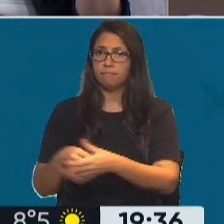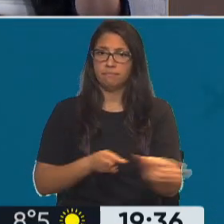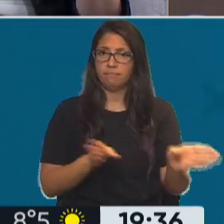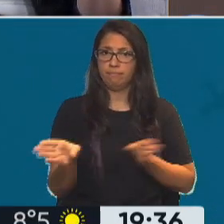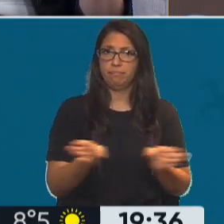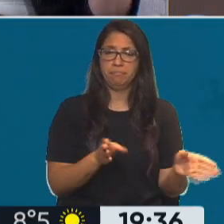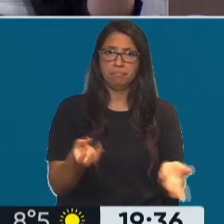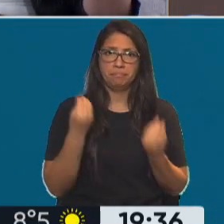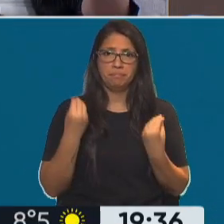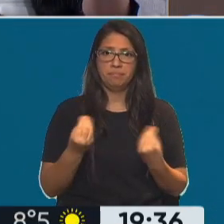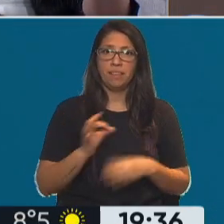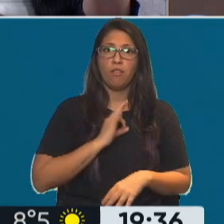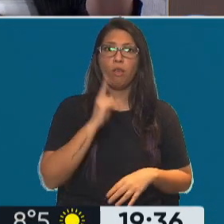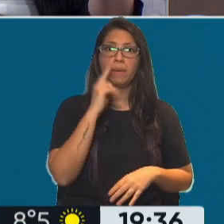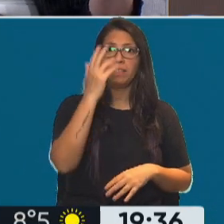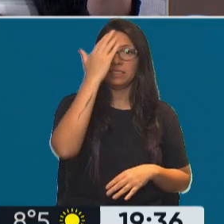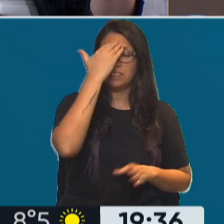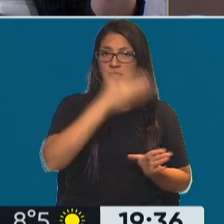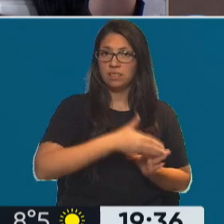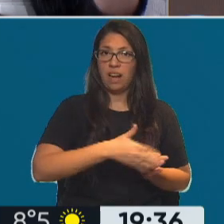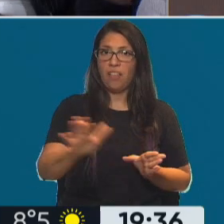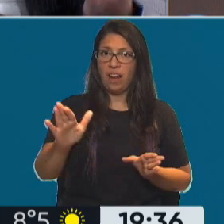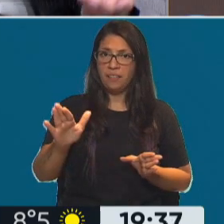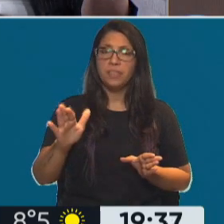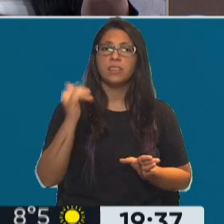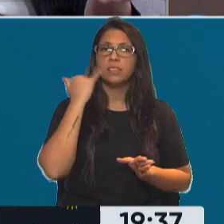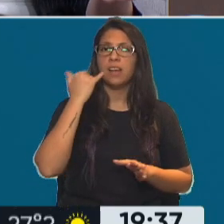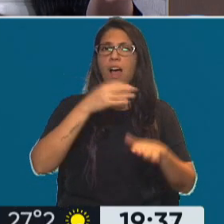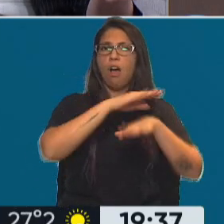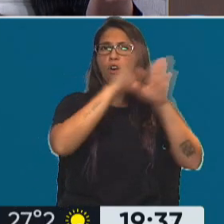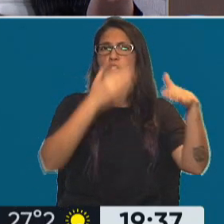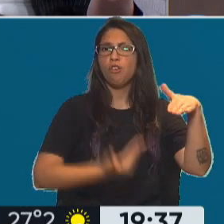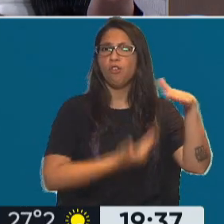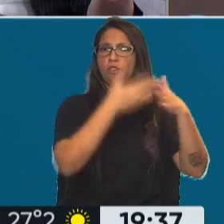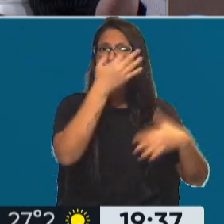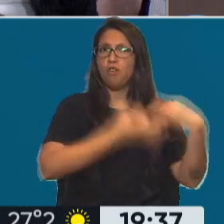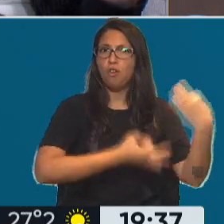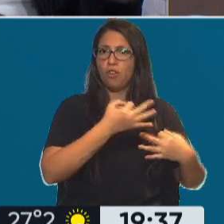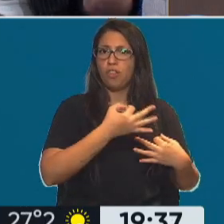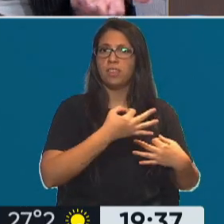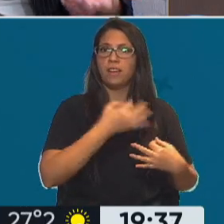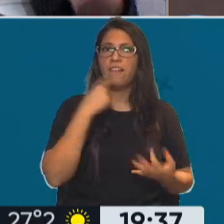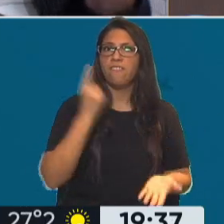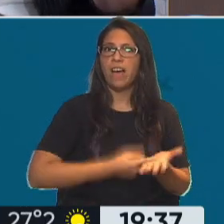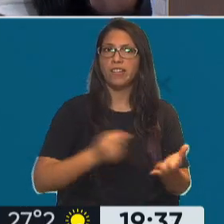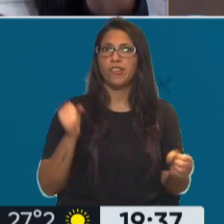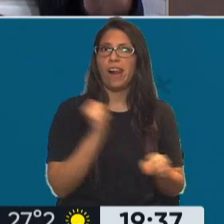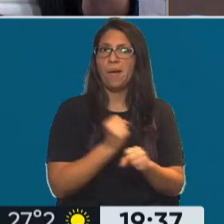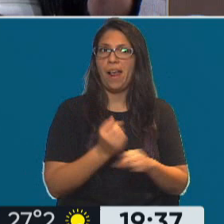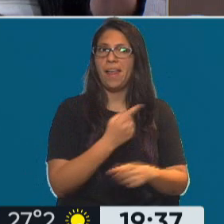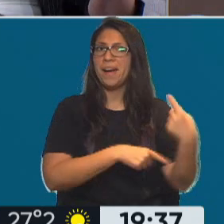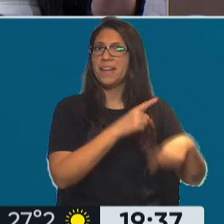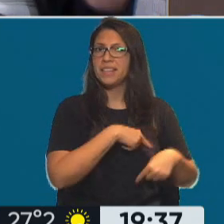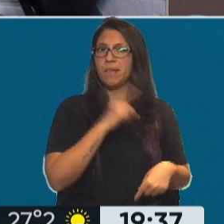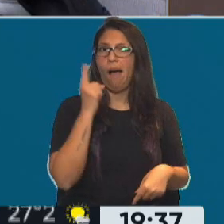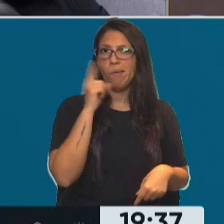que a partir del año 2015 ya la Corte se fue preparando para con el triunfo de Mauricio Macri, con fallos laborales regresivos. Así fue.